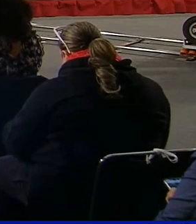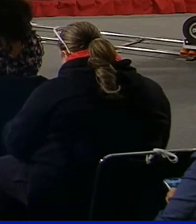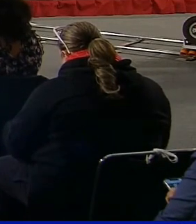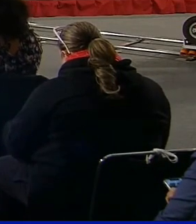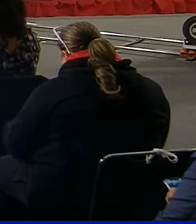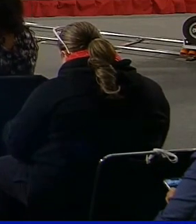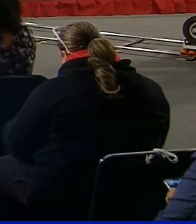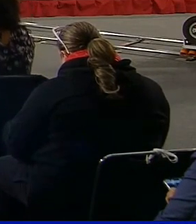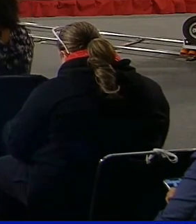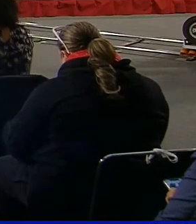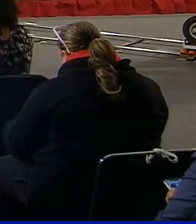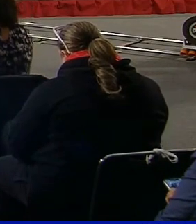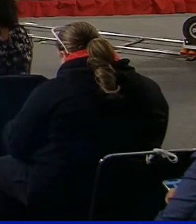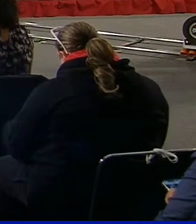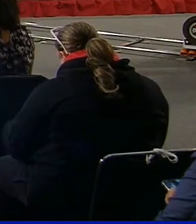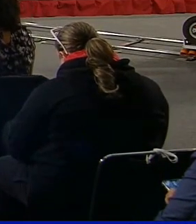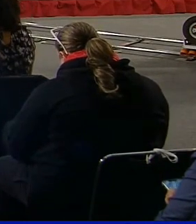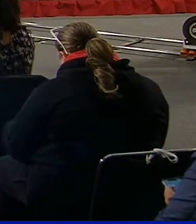Miren, Salinas,